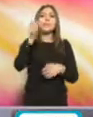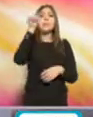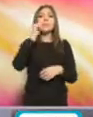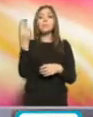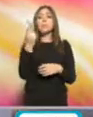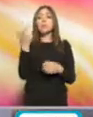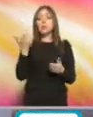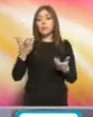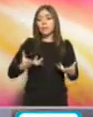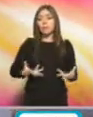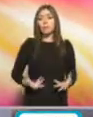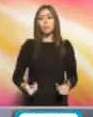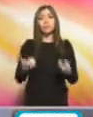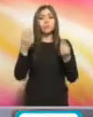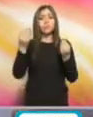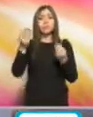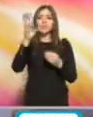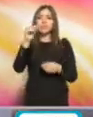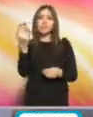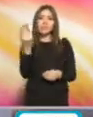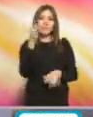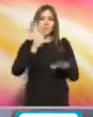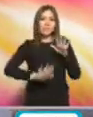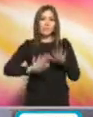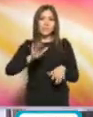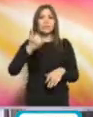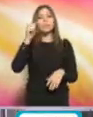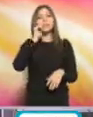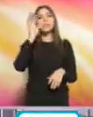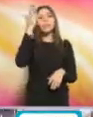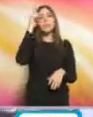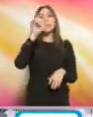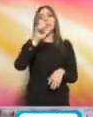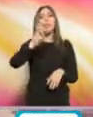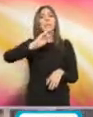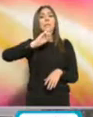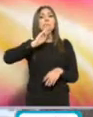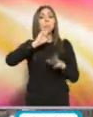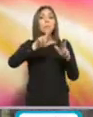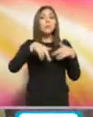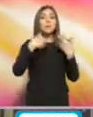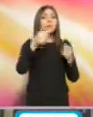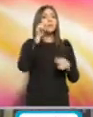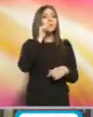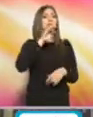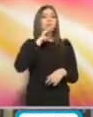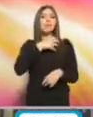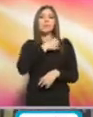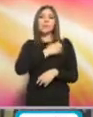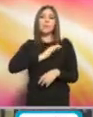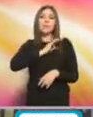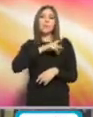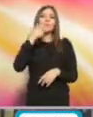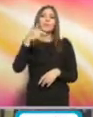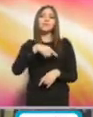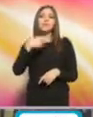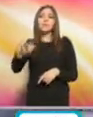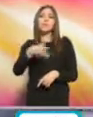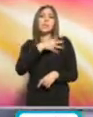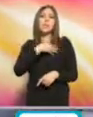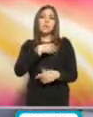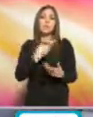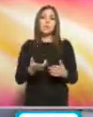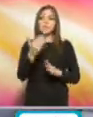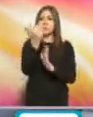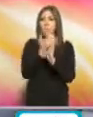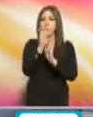necesario gastar grandes cantidades. No, y además hay que recordar que a la mamá lo que le demos va a estar feliz porque somos sus hijos. Ay, sí. ¿Estás de acuerdo? Menos una licuadora.